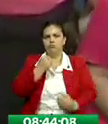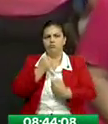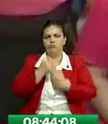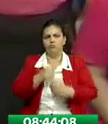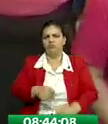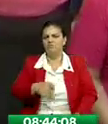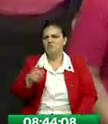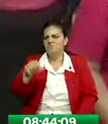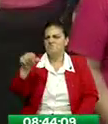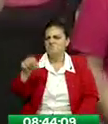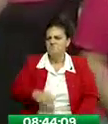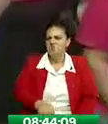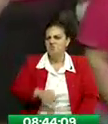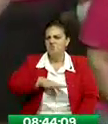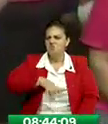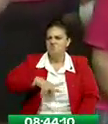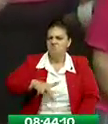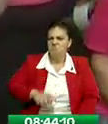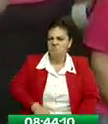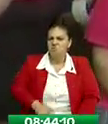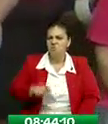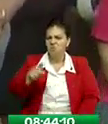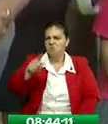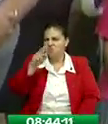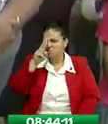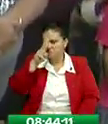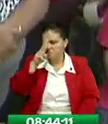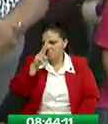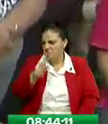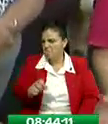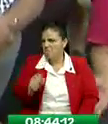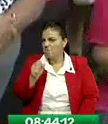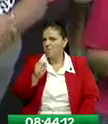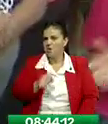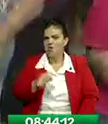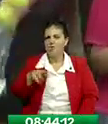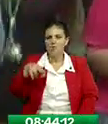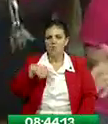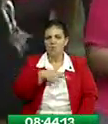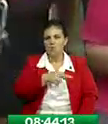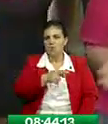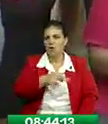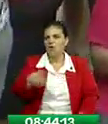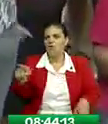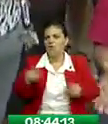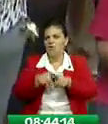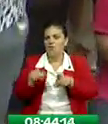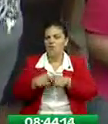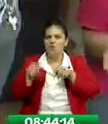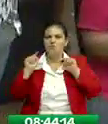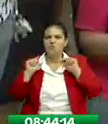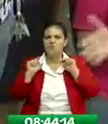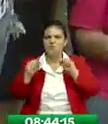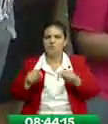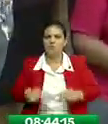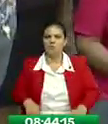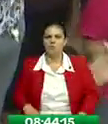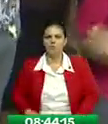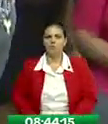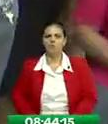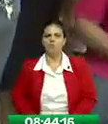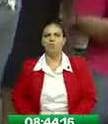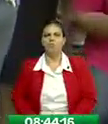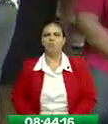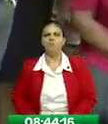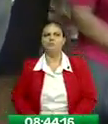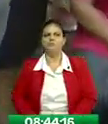rata inmunda, rata de dos patas, plaga, polilla, que andas destruyendo la vida.